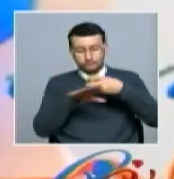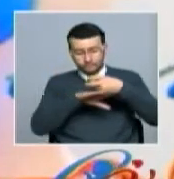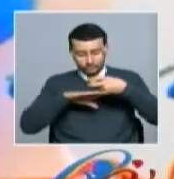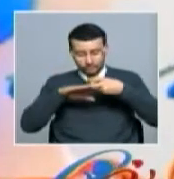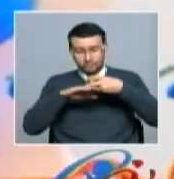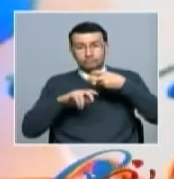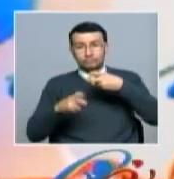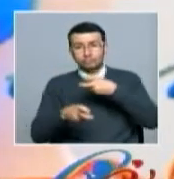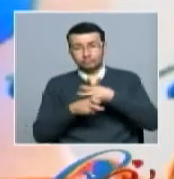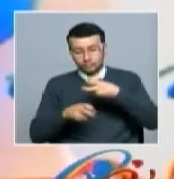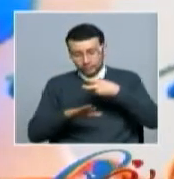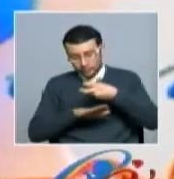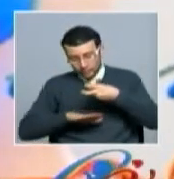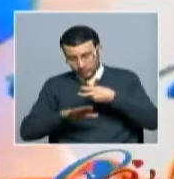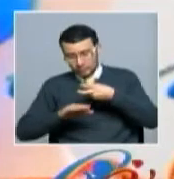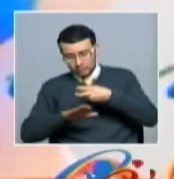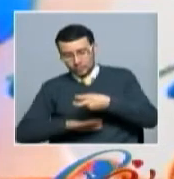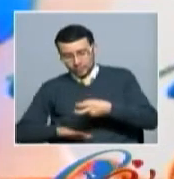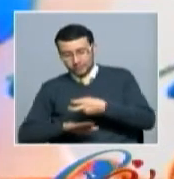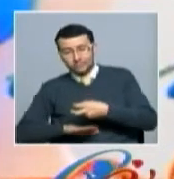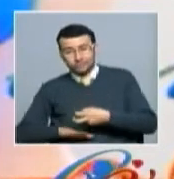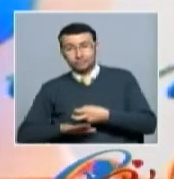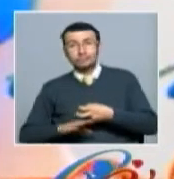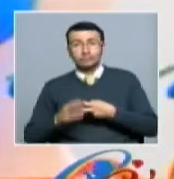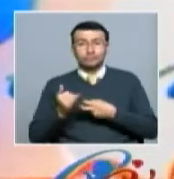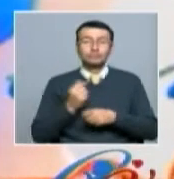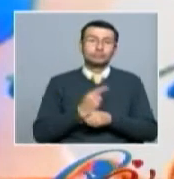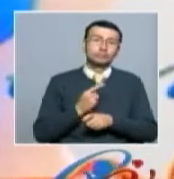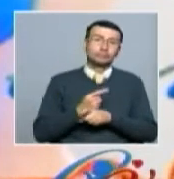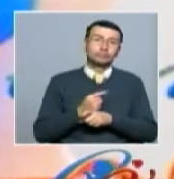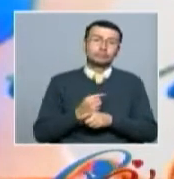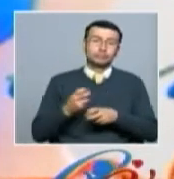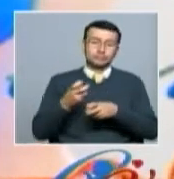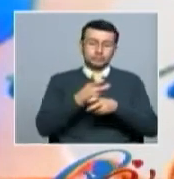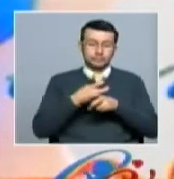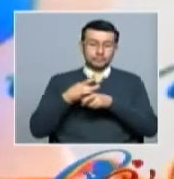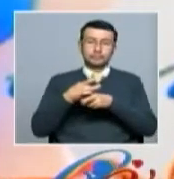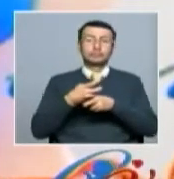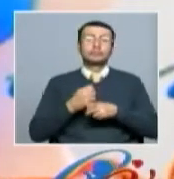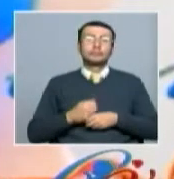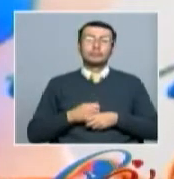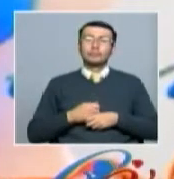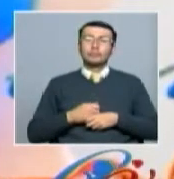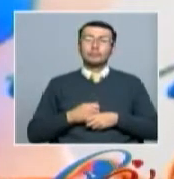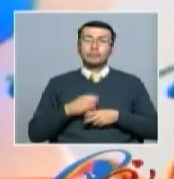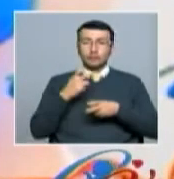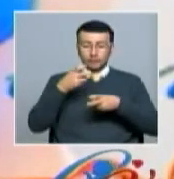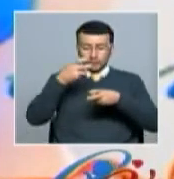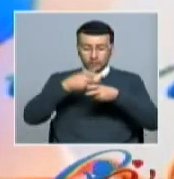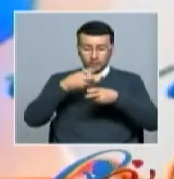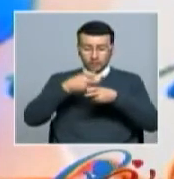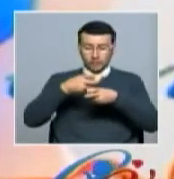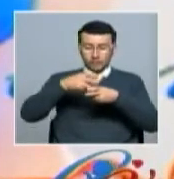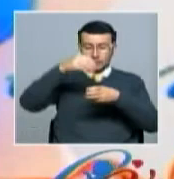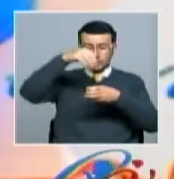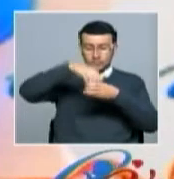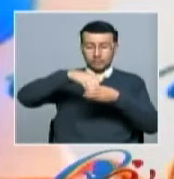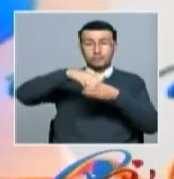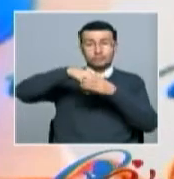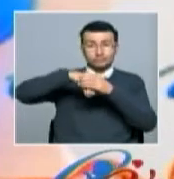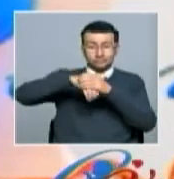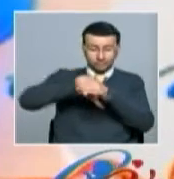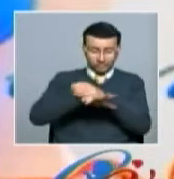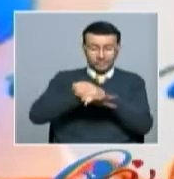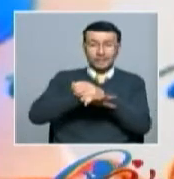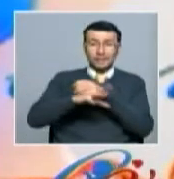cuerpos vertebrales de agujero se llama agujero de conjunción o agujero intervertebral. Ese agujero intervertebral da paso al nervio raquídeo, a